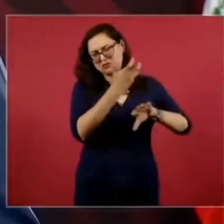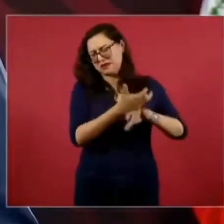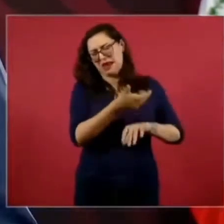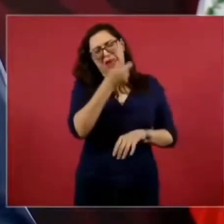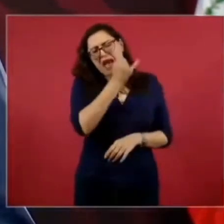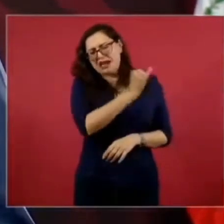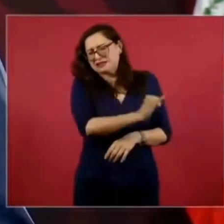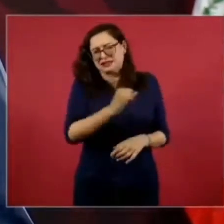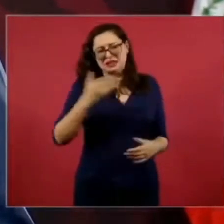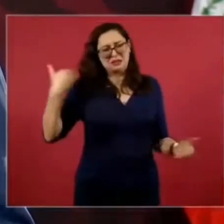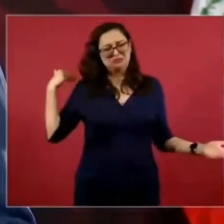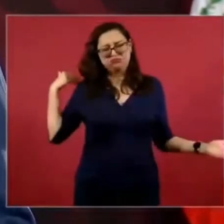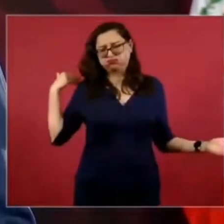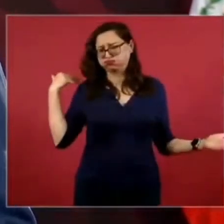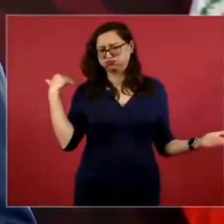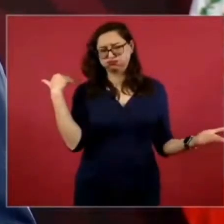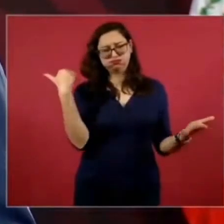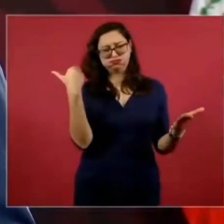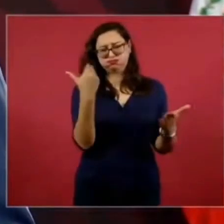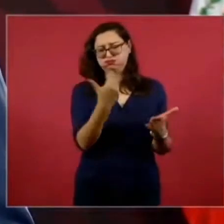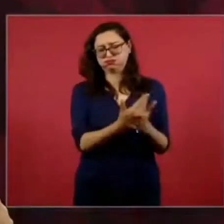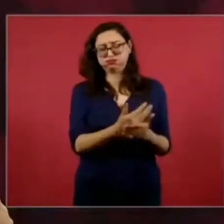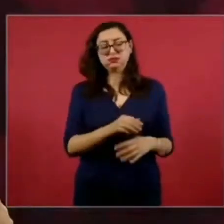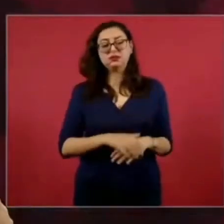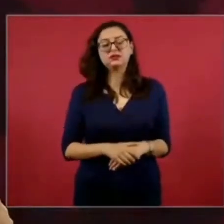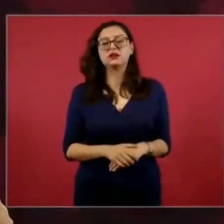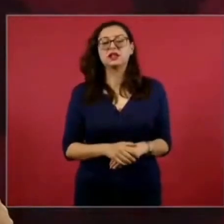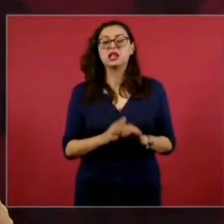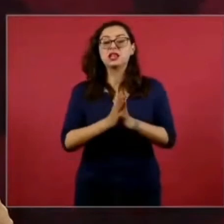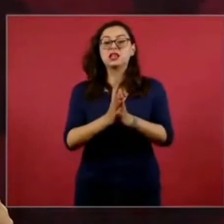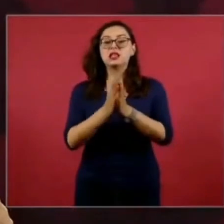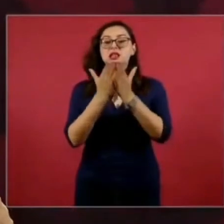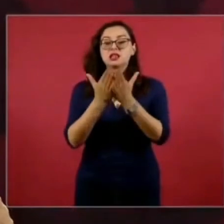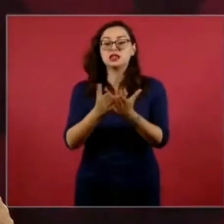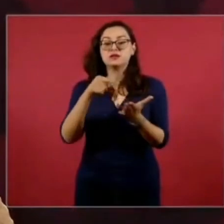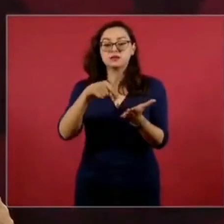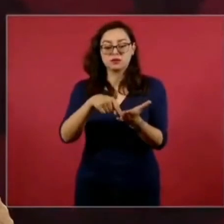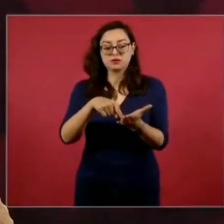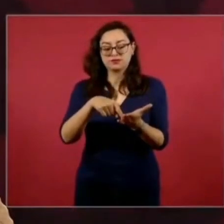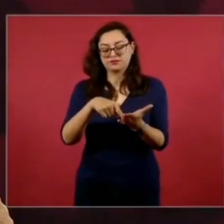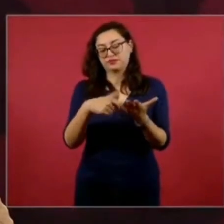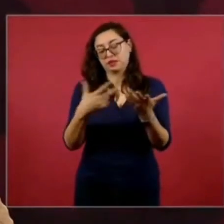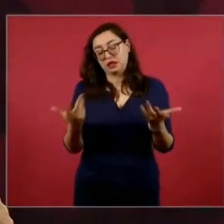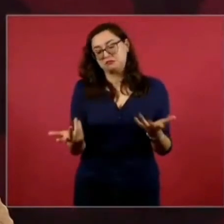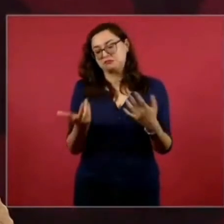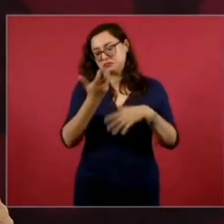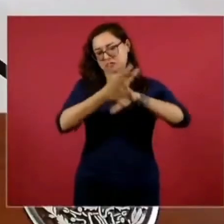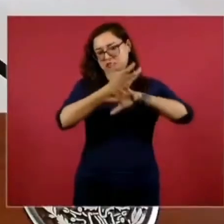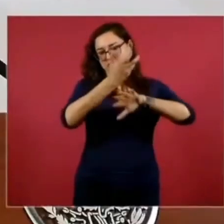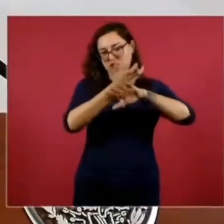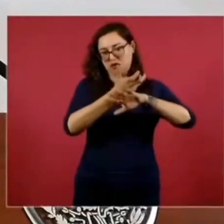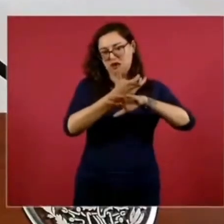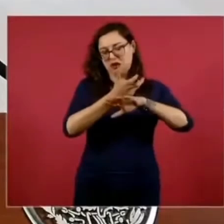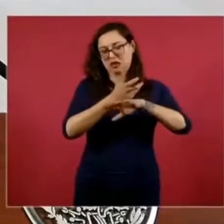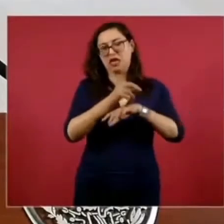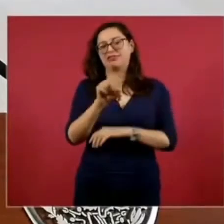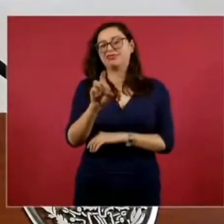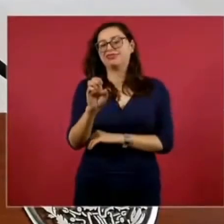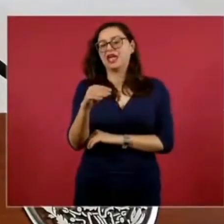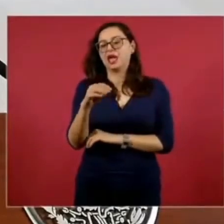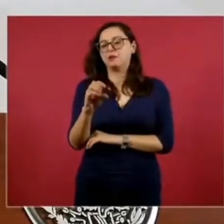estadounidense hay un libro que se llama la democracia en América de Alex